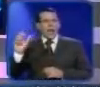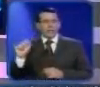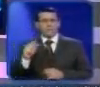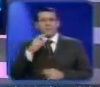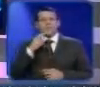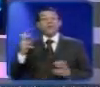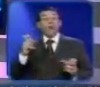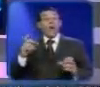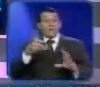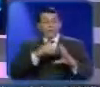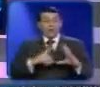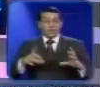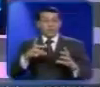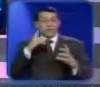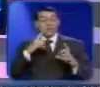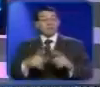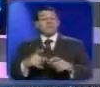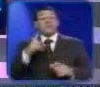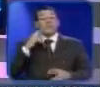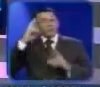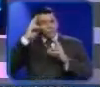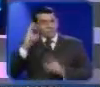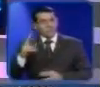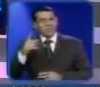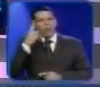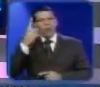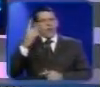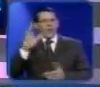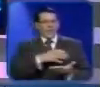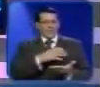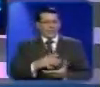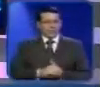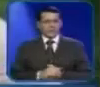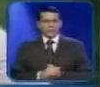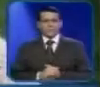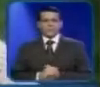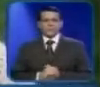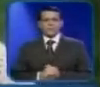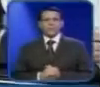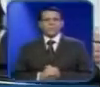en el que incluirá una canción dedicada al fallecido rey del pop Michael Jackson.